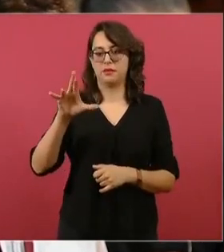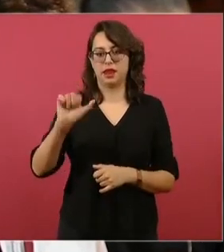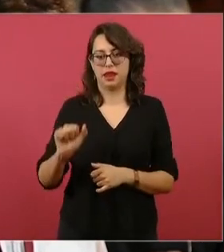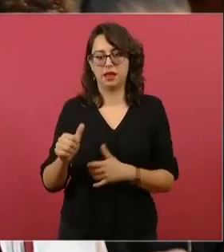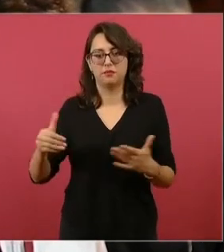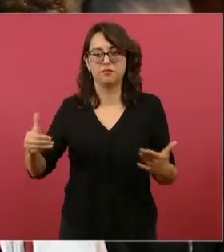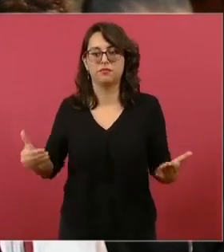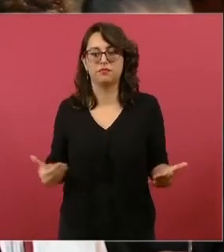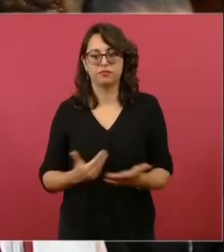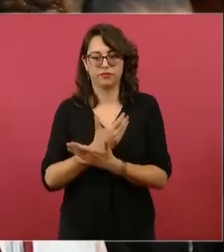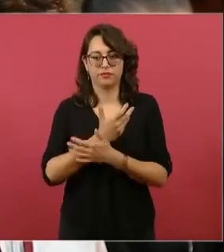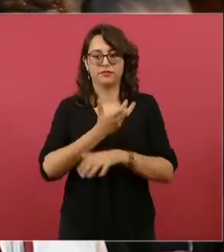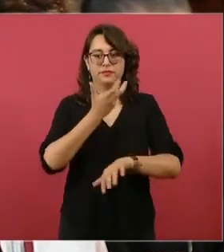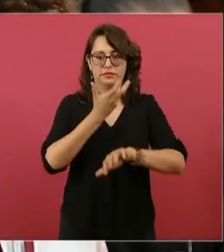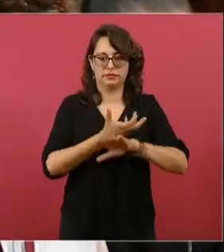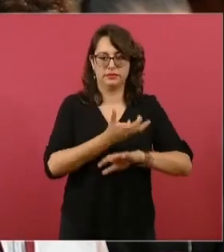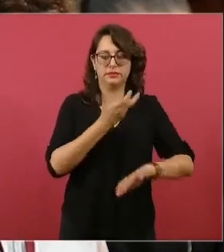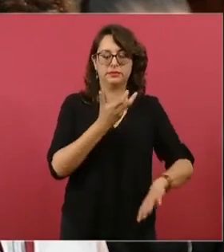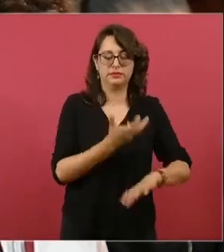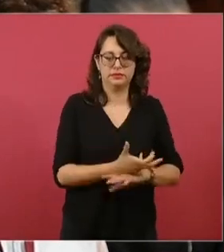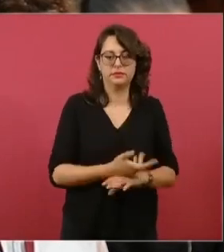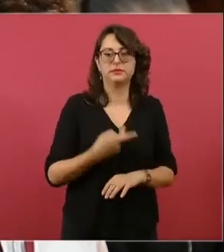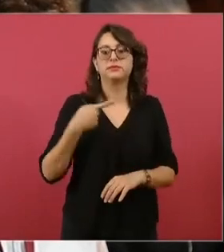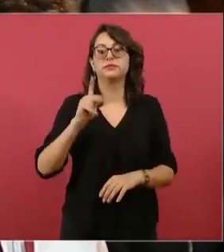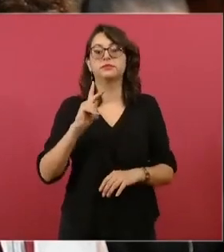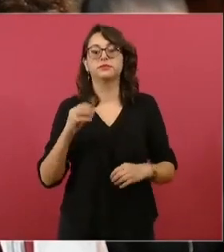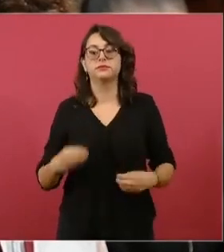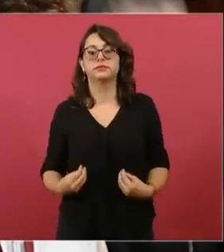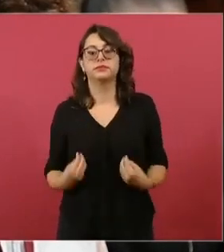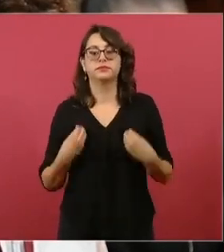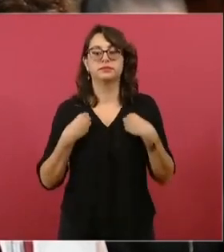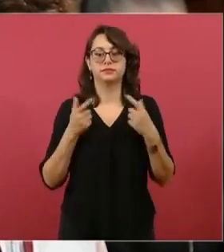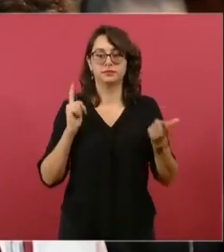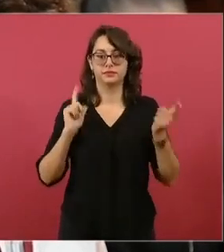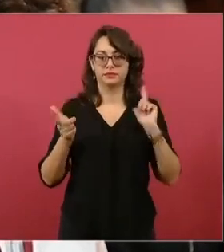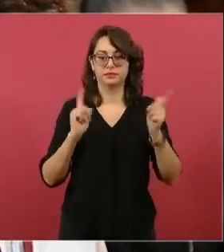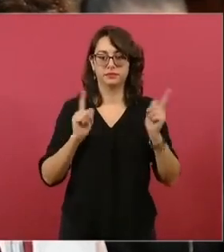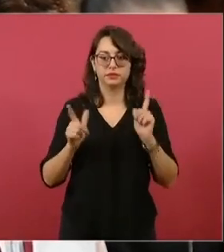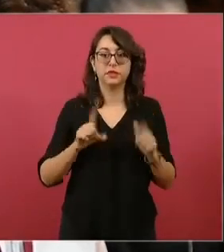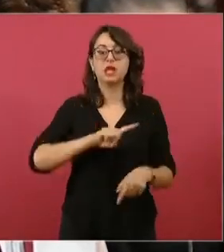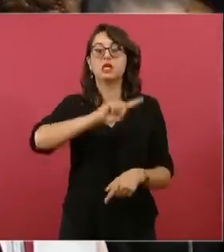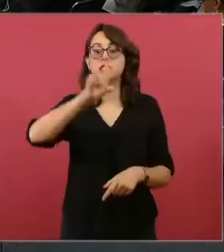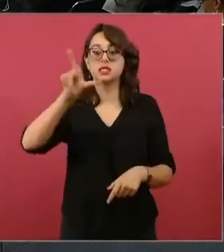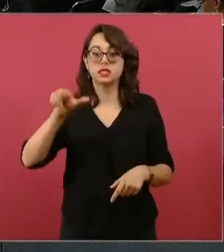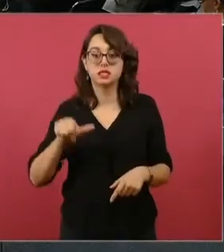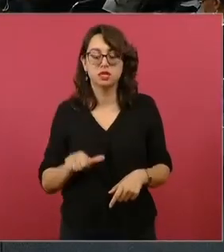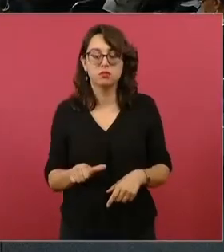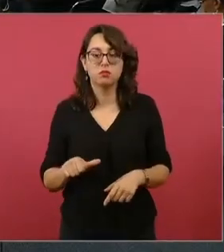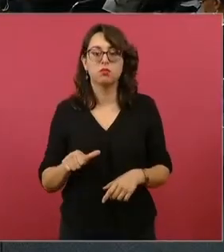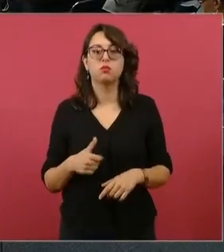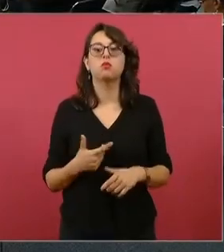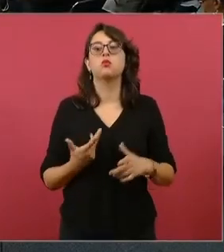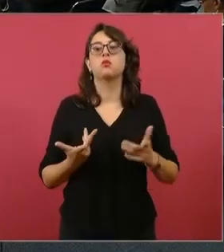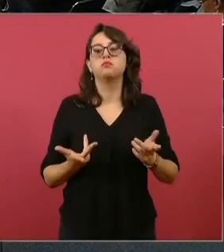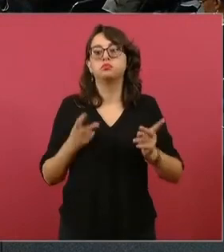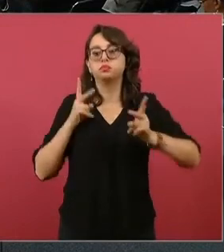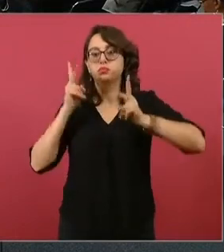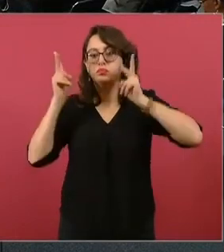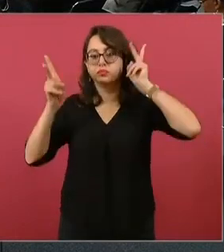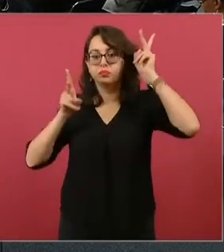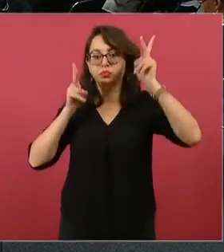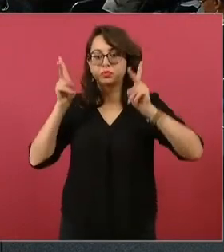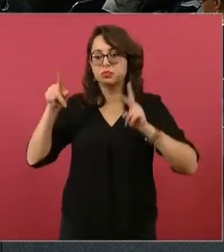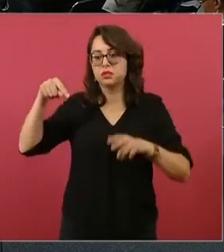americano radicado en El Paso, Texas, quien al venir a Ciudad Juárez a reparar su camioneta Chevrolet